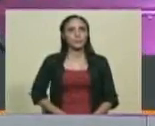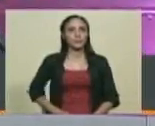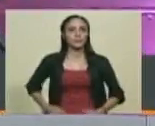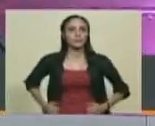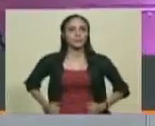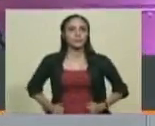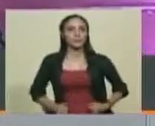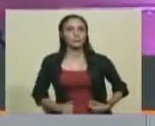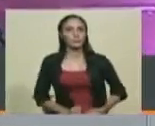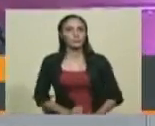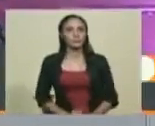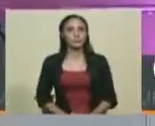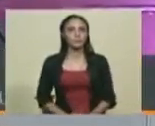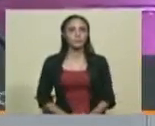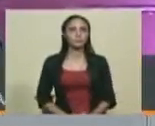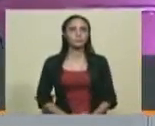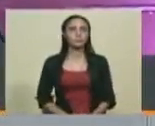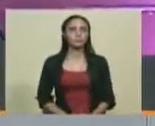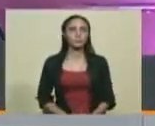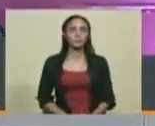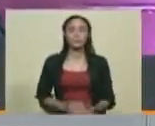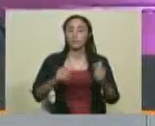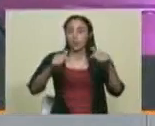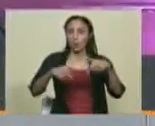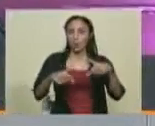en el día de hoy, parte de los